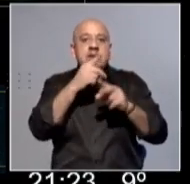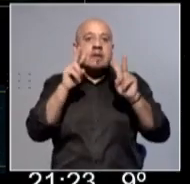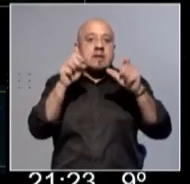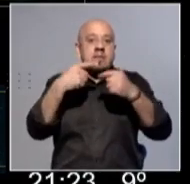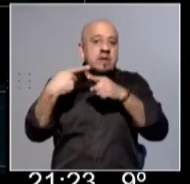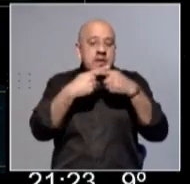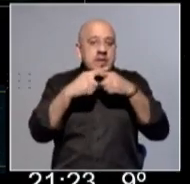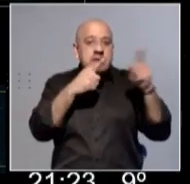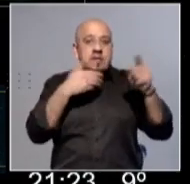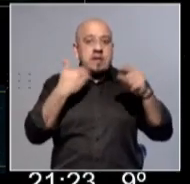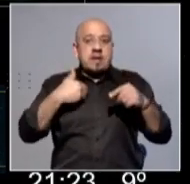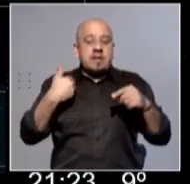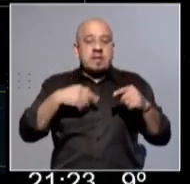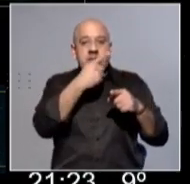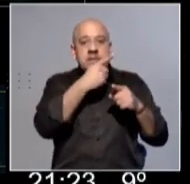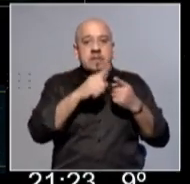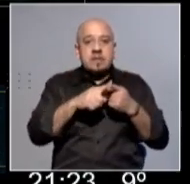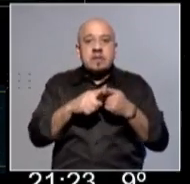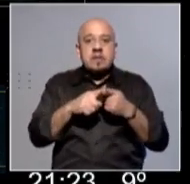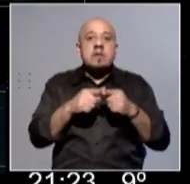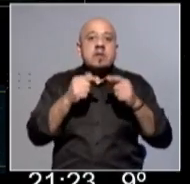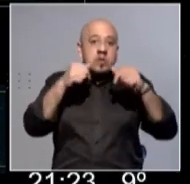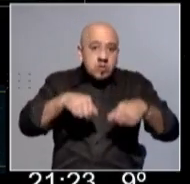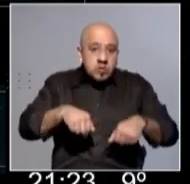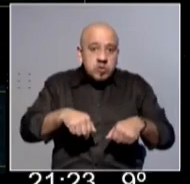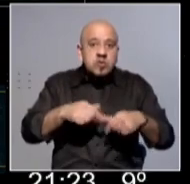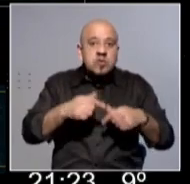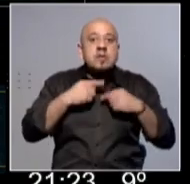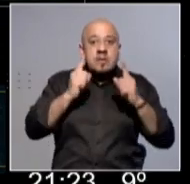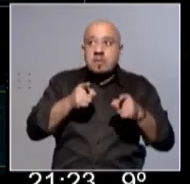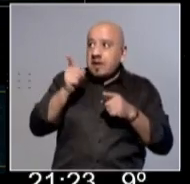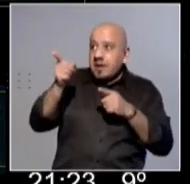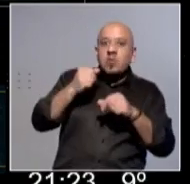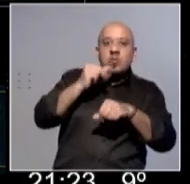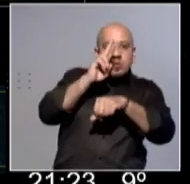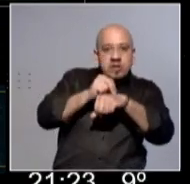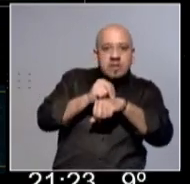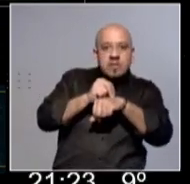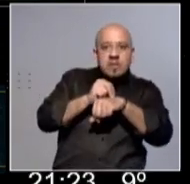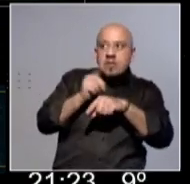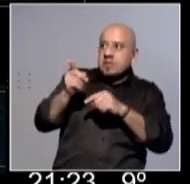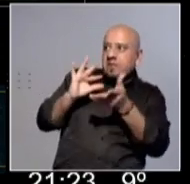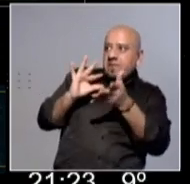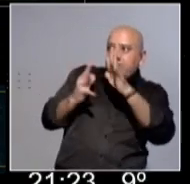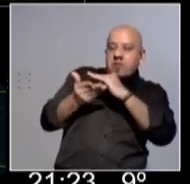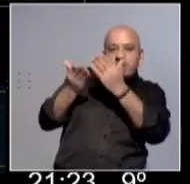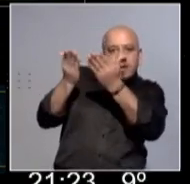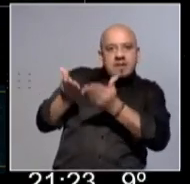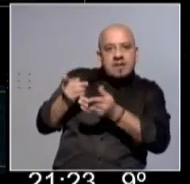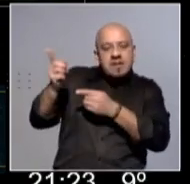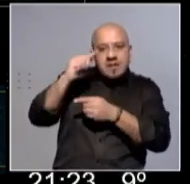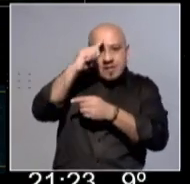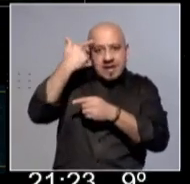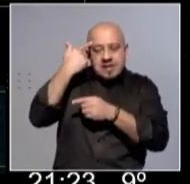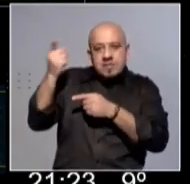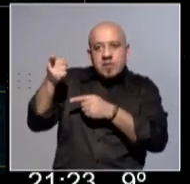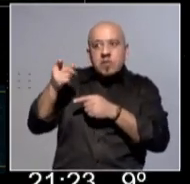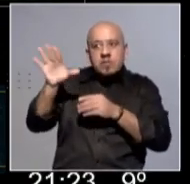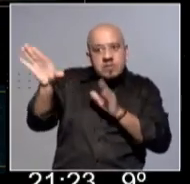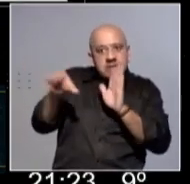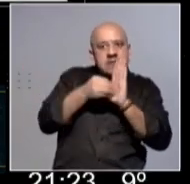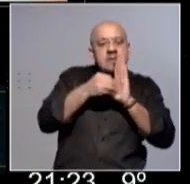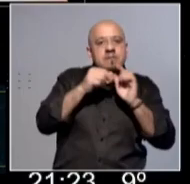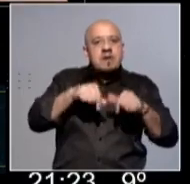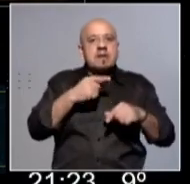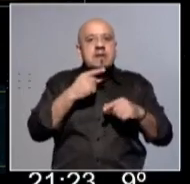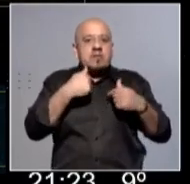disputa argentina, de la disputa política argentina, nosotros empezamos a utilizar símbolos y modelos uruguayos para tratar de